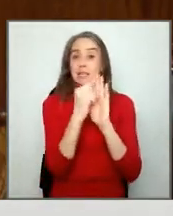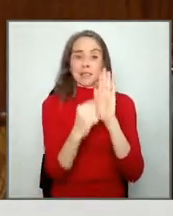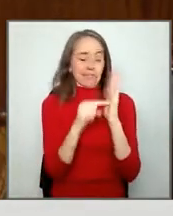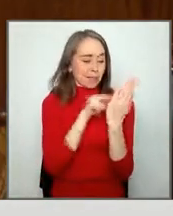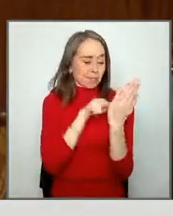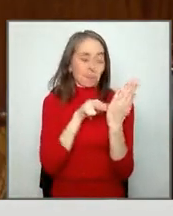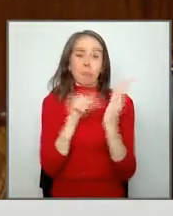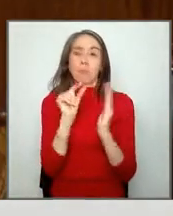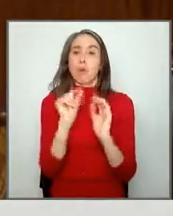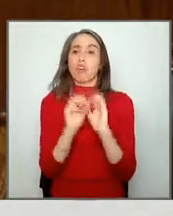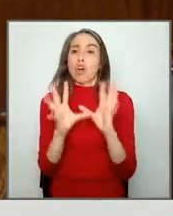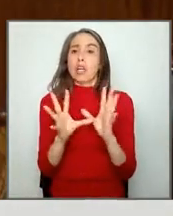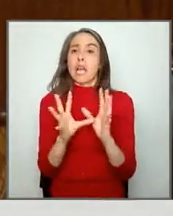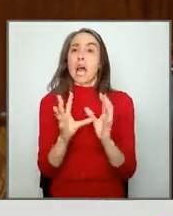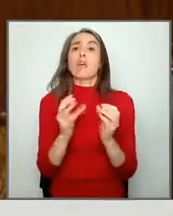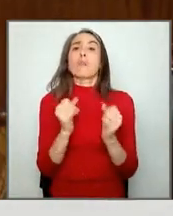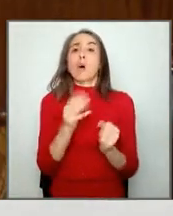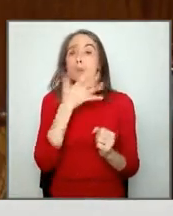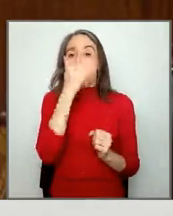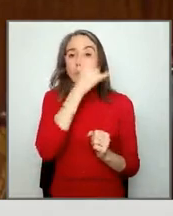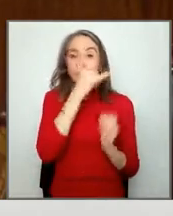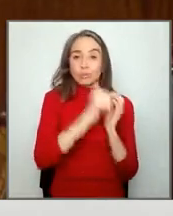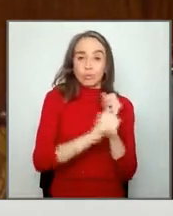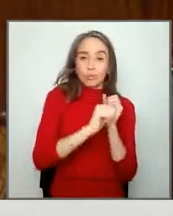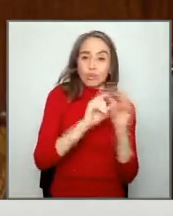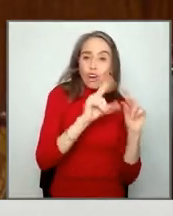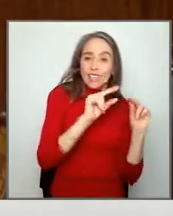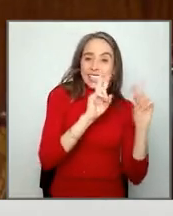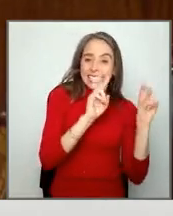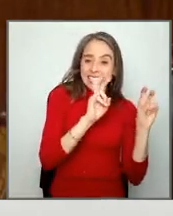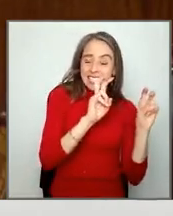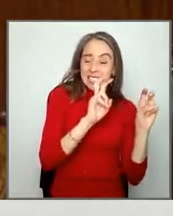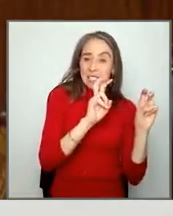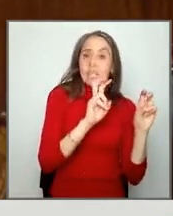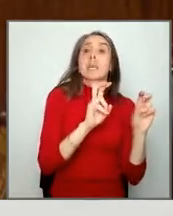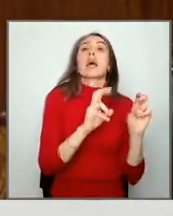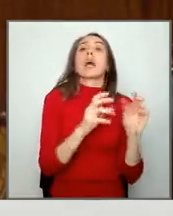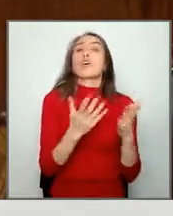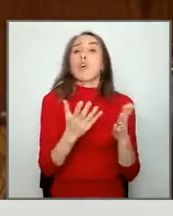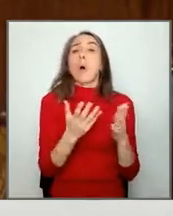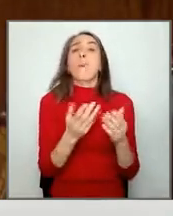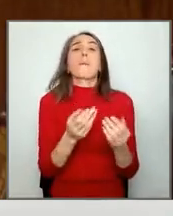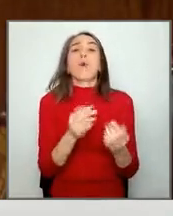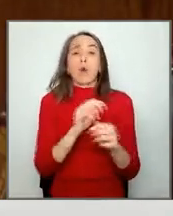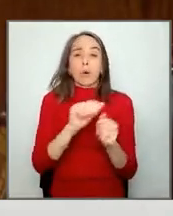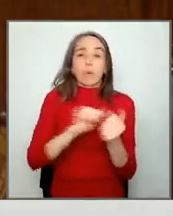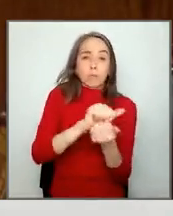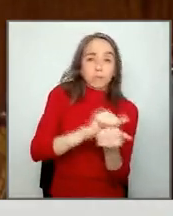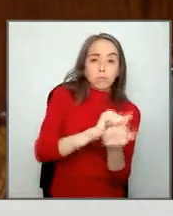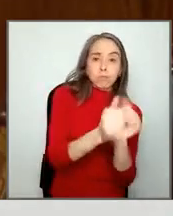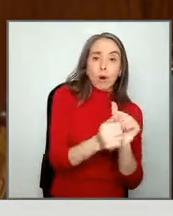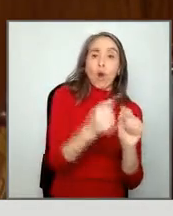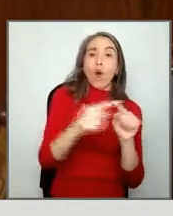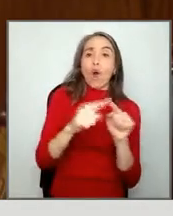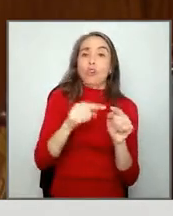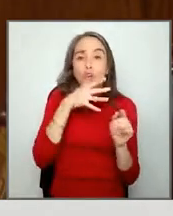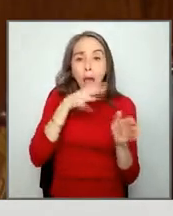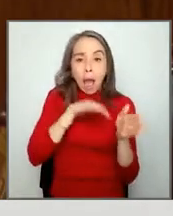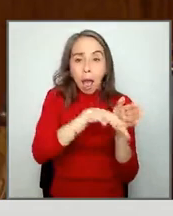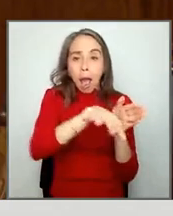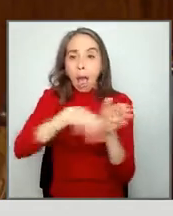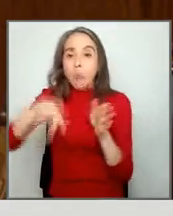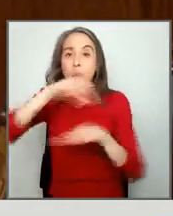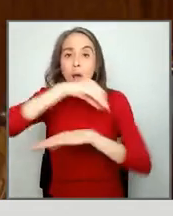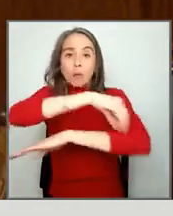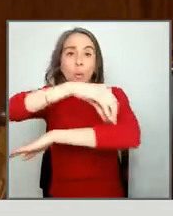a la reutilización de aguas grises tratadas para el riego de otro tipo de cultivos en este escenario existen numerosos proyectos